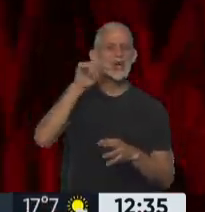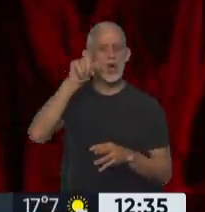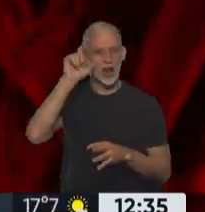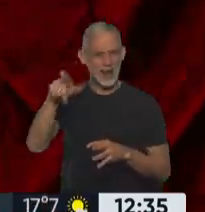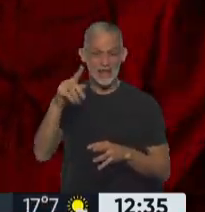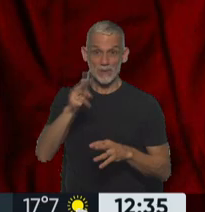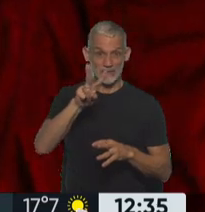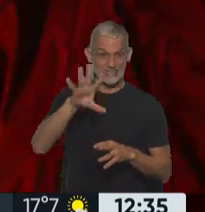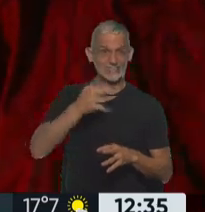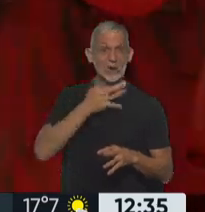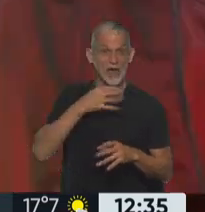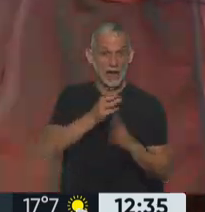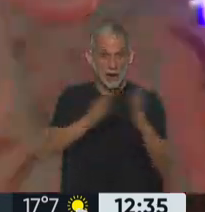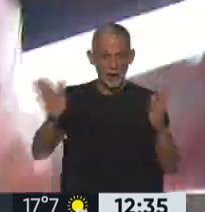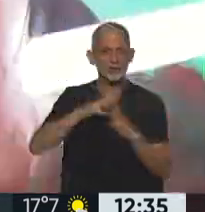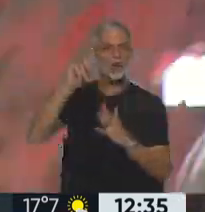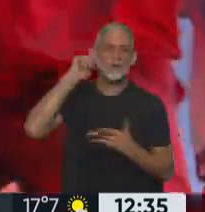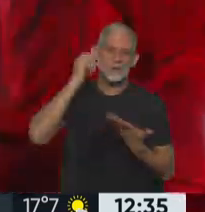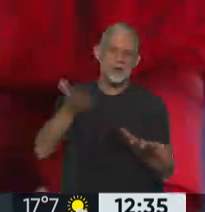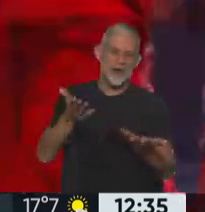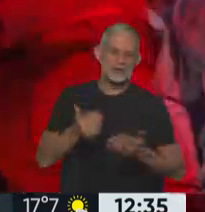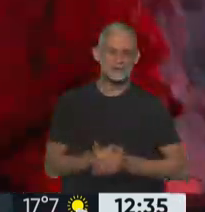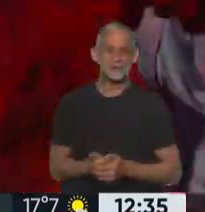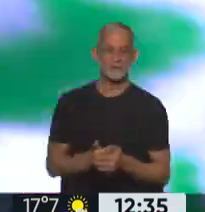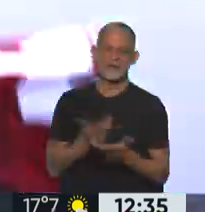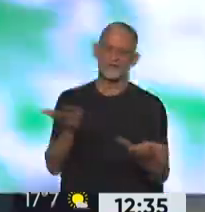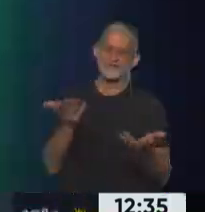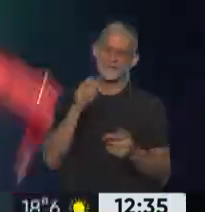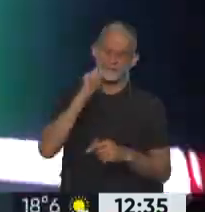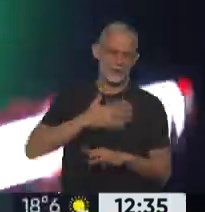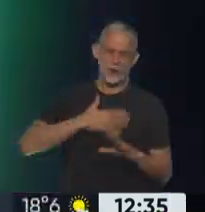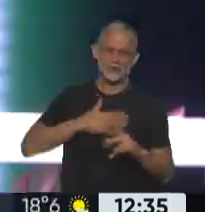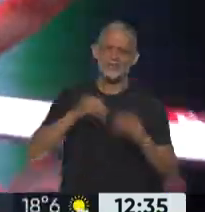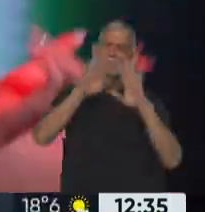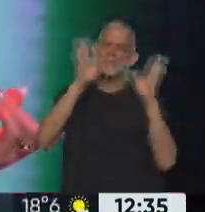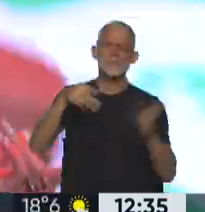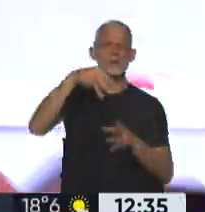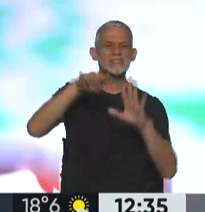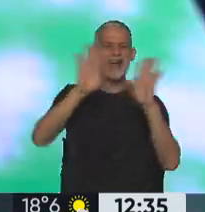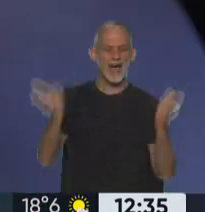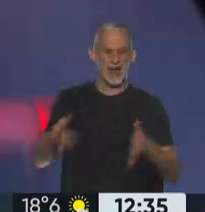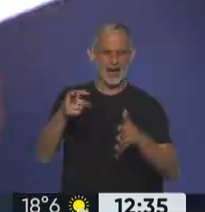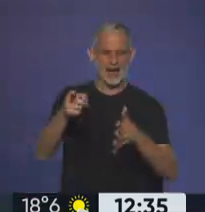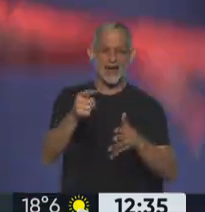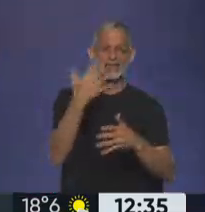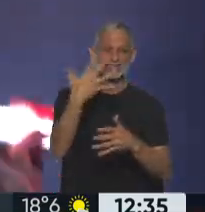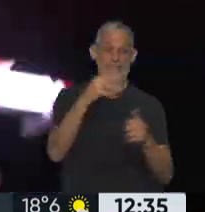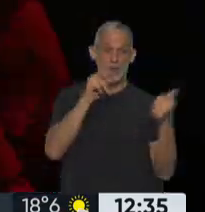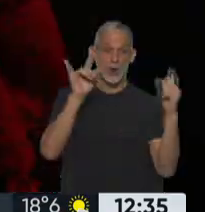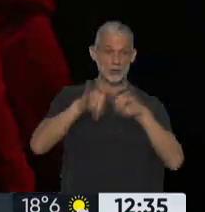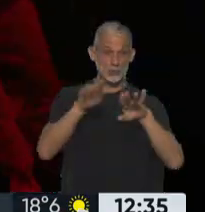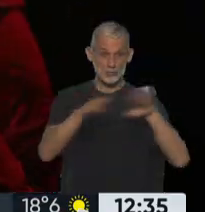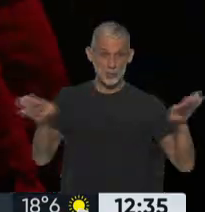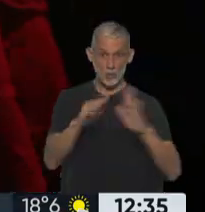este 25 de agosto estuvo cumpliendo años dándose un gustazo en el Movistar Arena, dando el primero de los 5 shows que ya